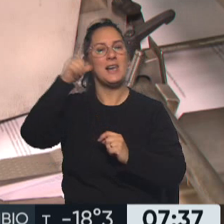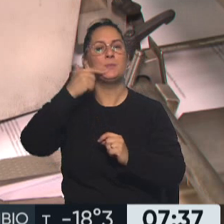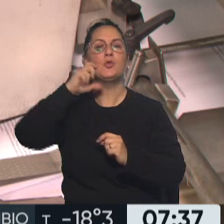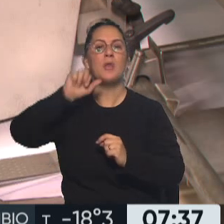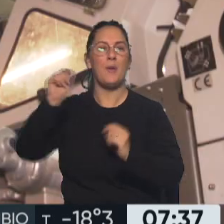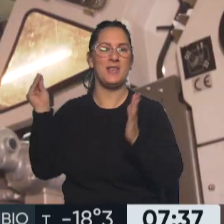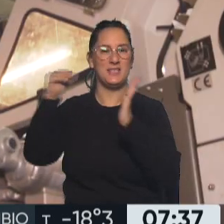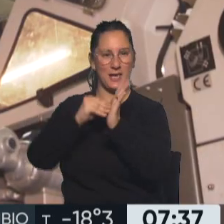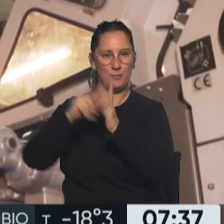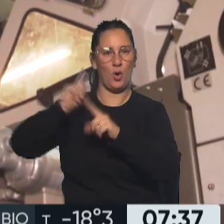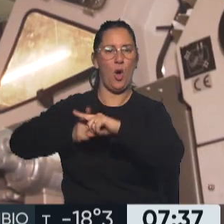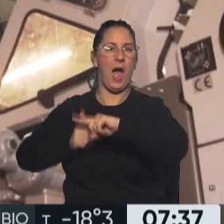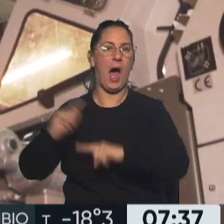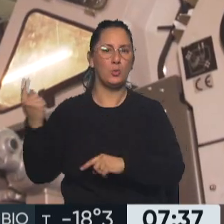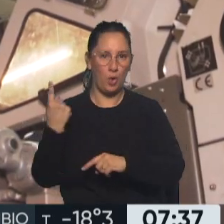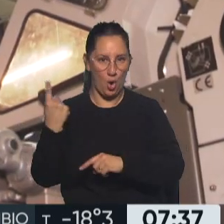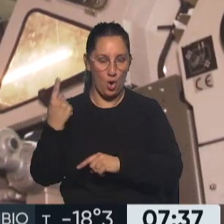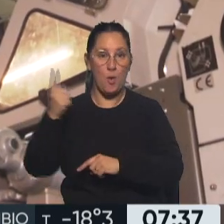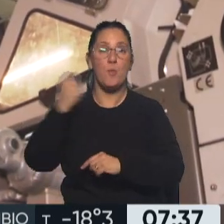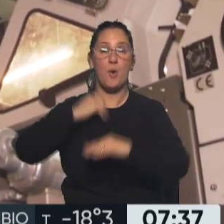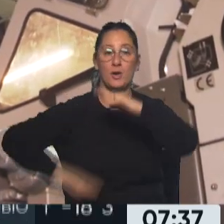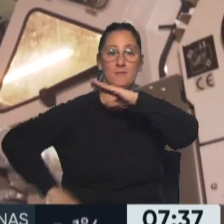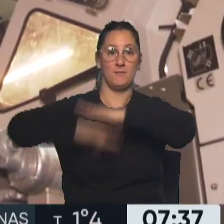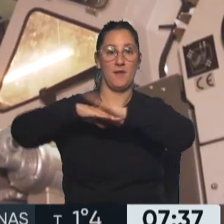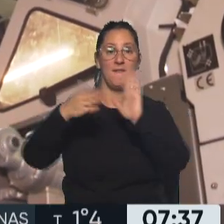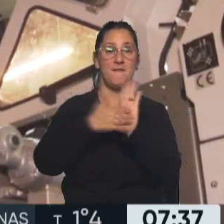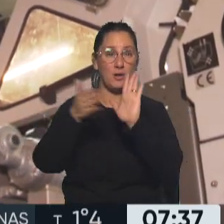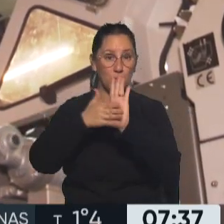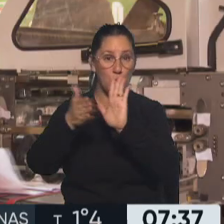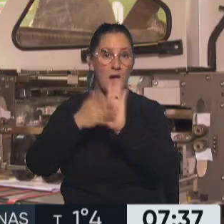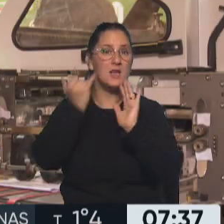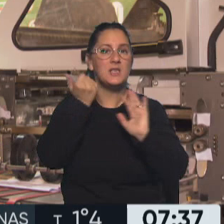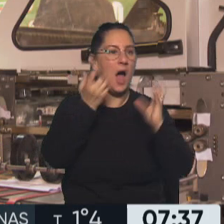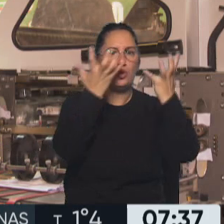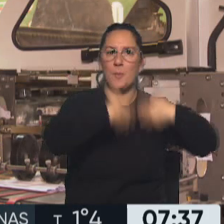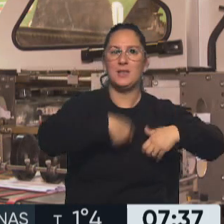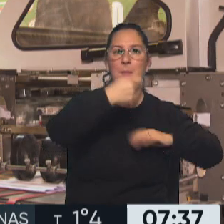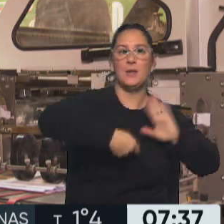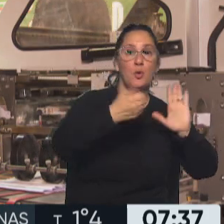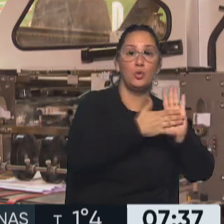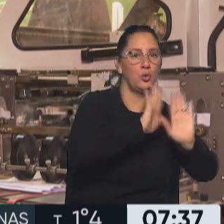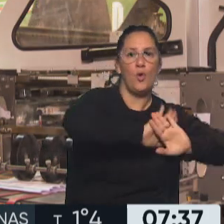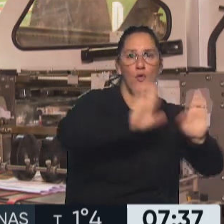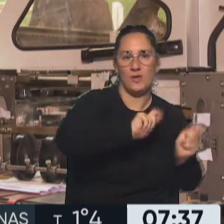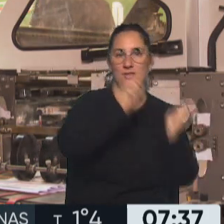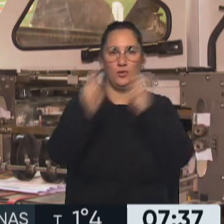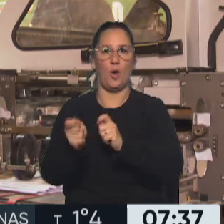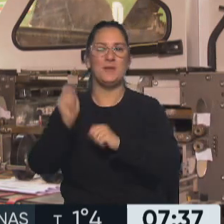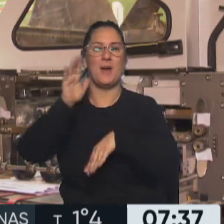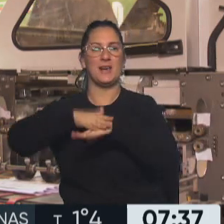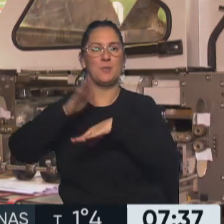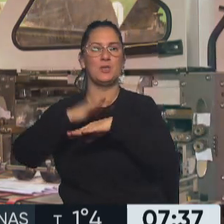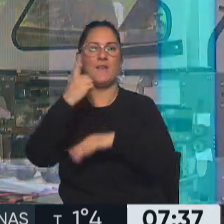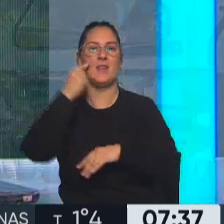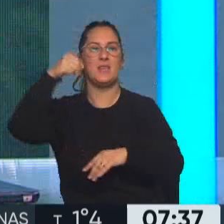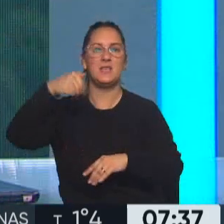qué, Flor? Porque cuando vos llegás a un tope de facturación, dejás de ser monotributista y pasás a ser responsable inscripto, que